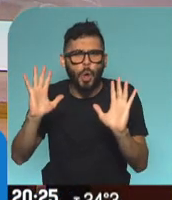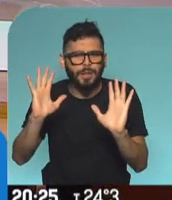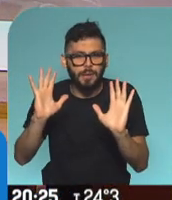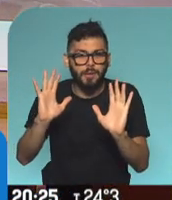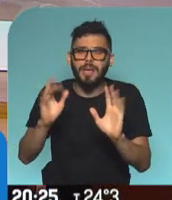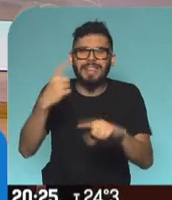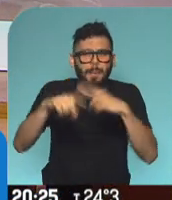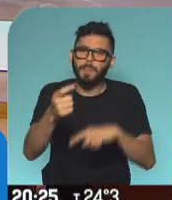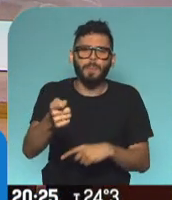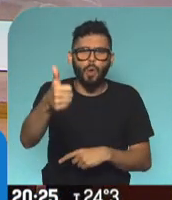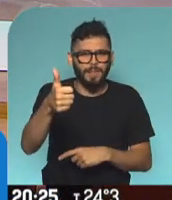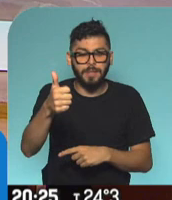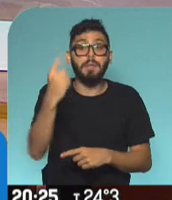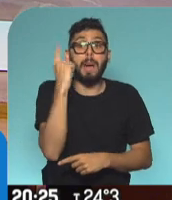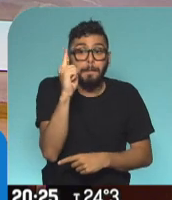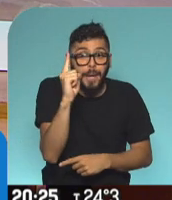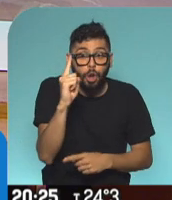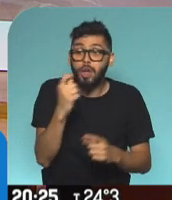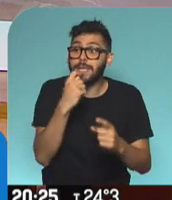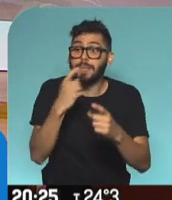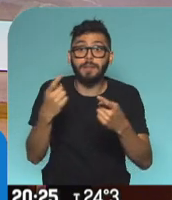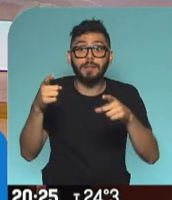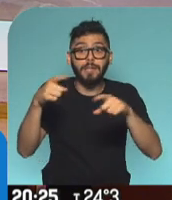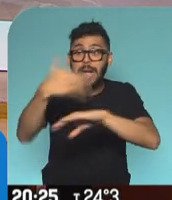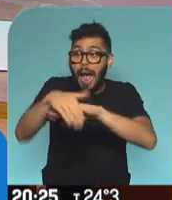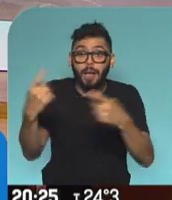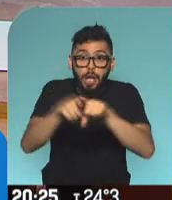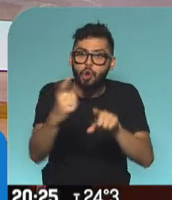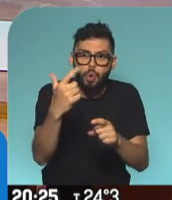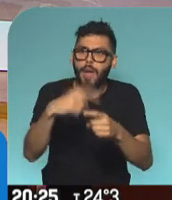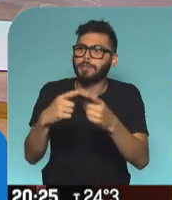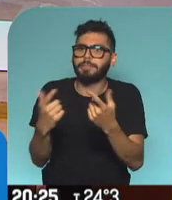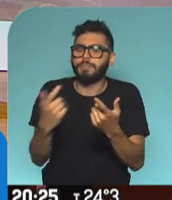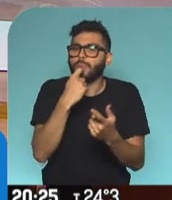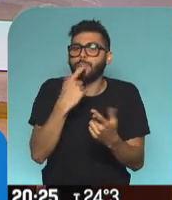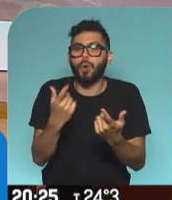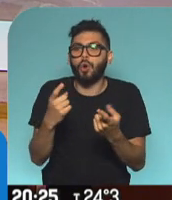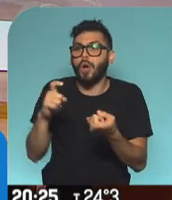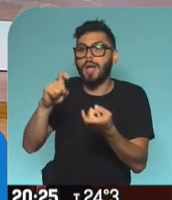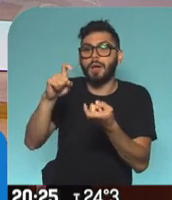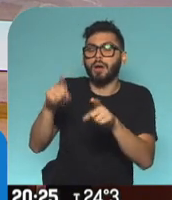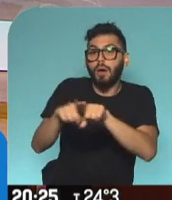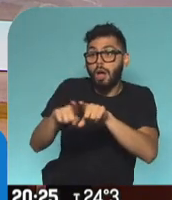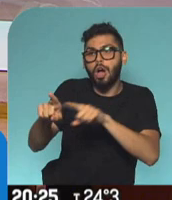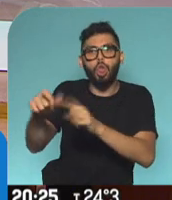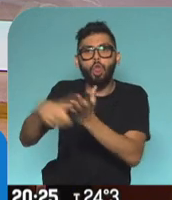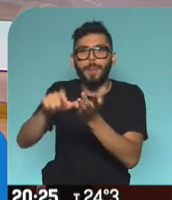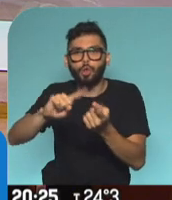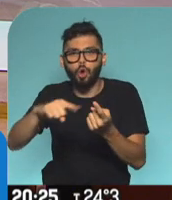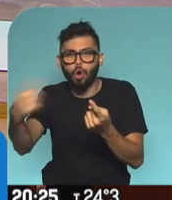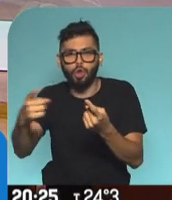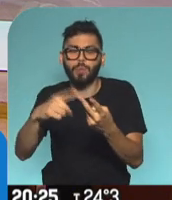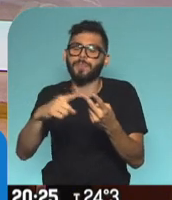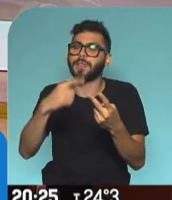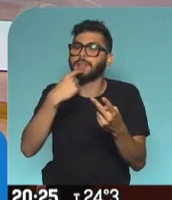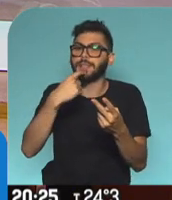es muy sencillo ahora si todo eso no aparece nuestra base si aparece su marido con otro documento se aparece que no tienen